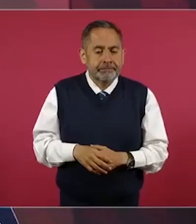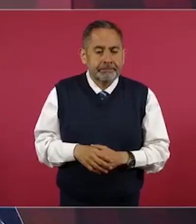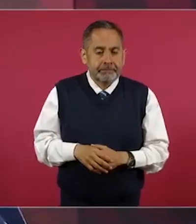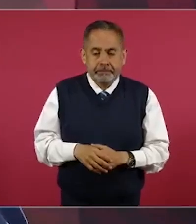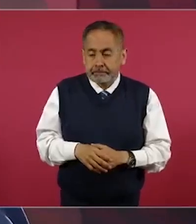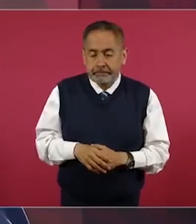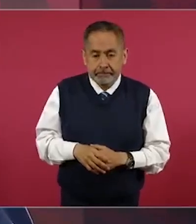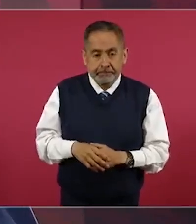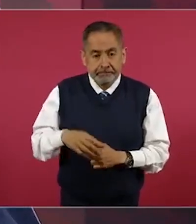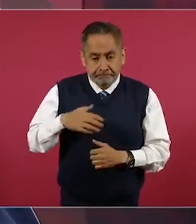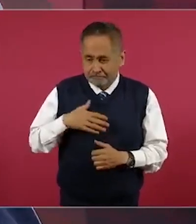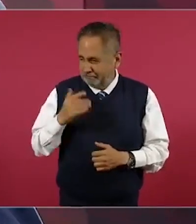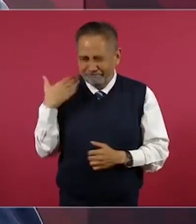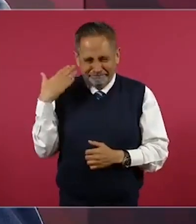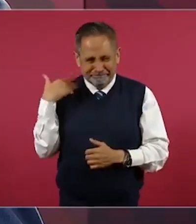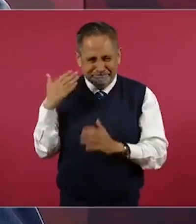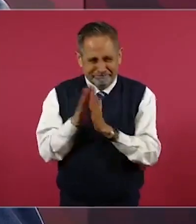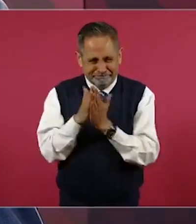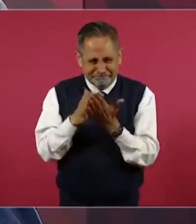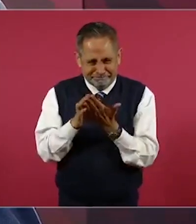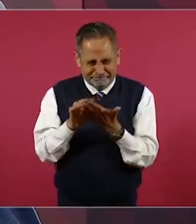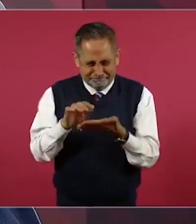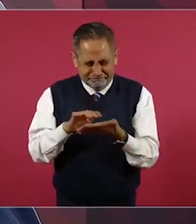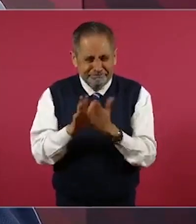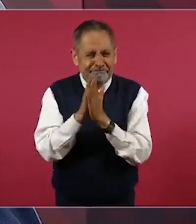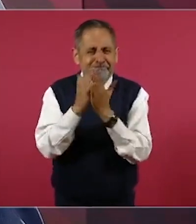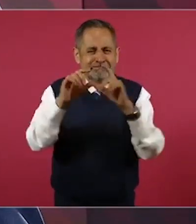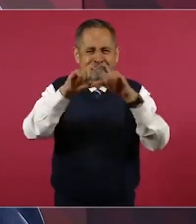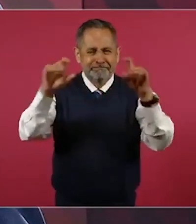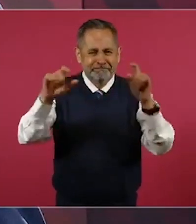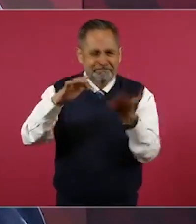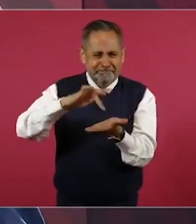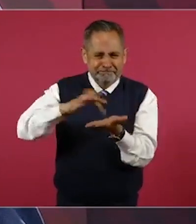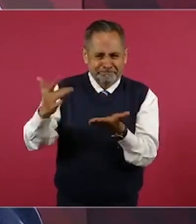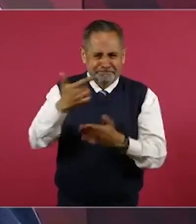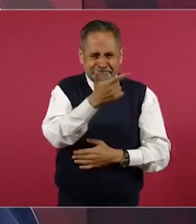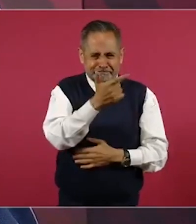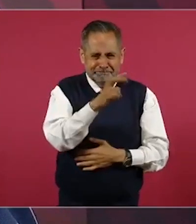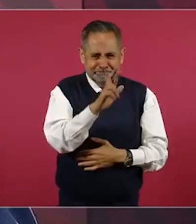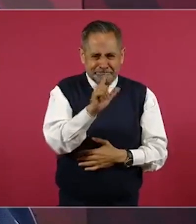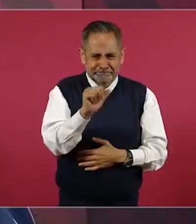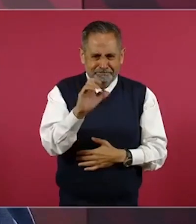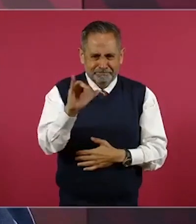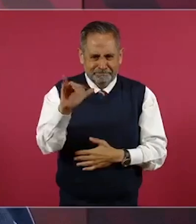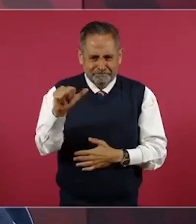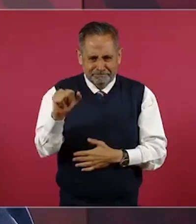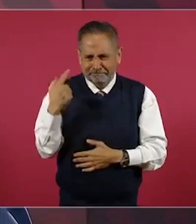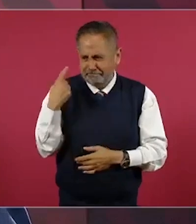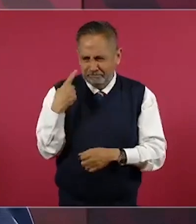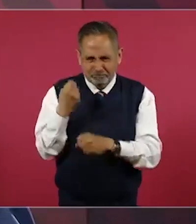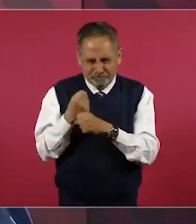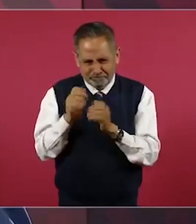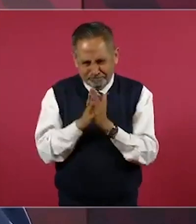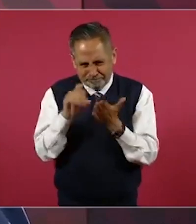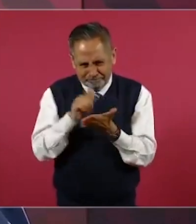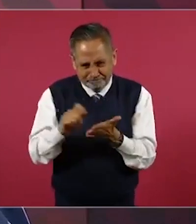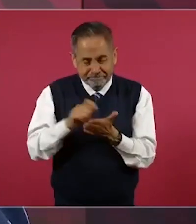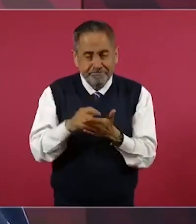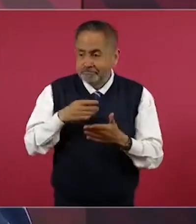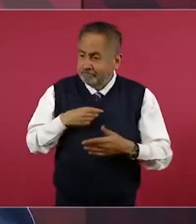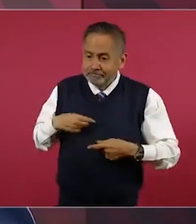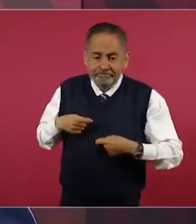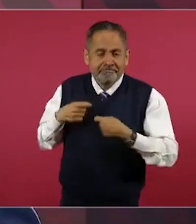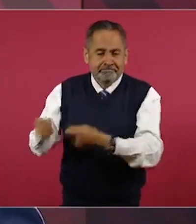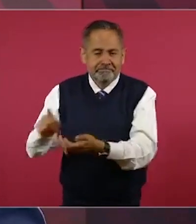un libro este último gracias que lo escribí como un año en un año tenía que entregarlo